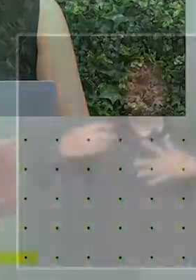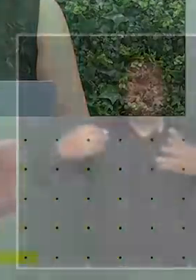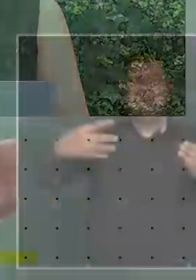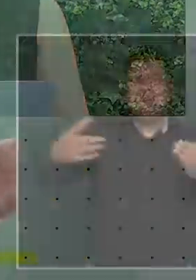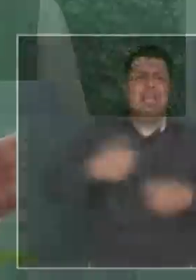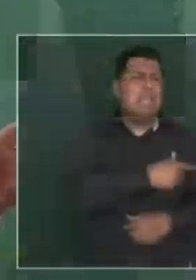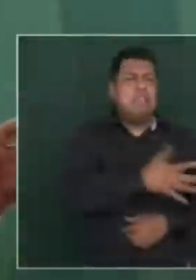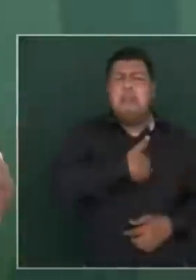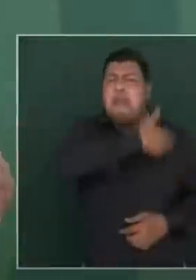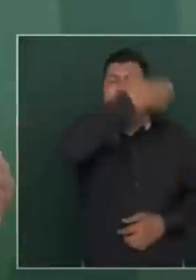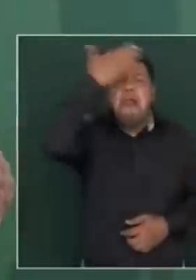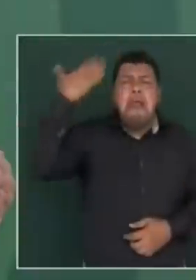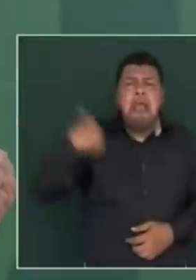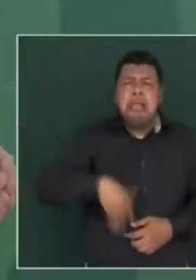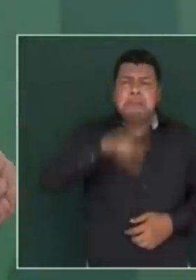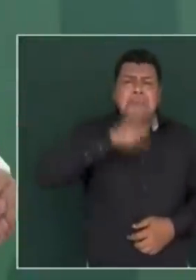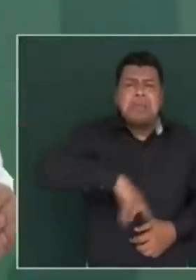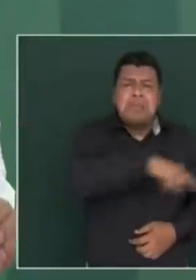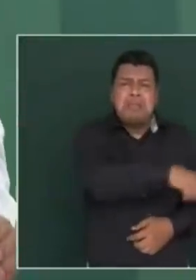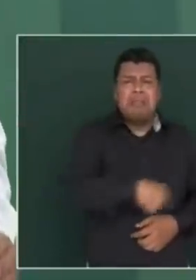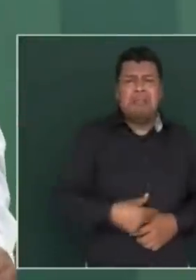Pues es